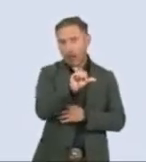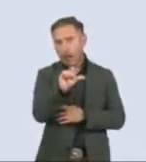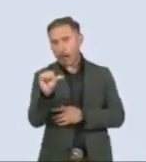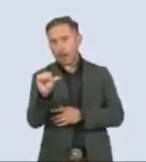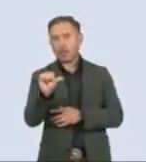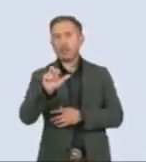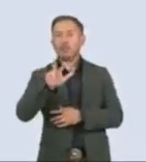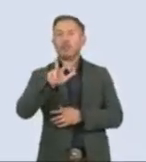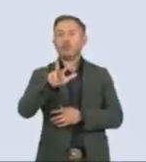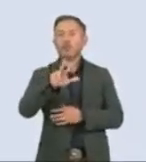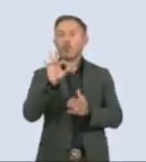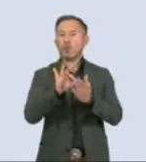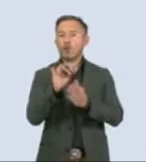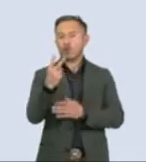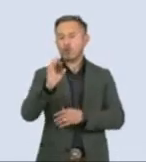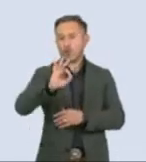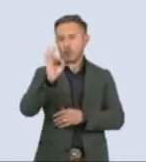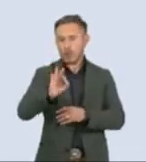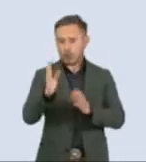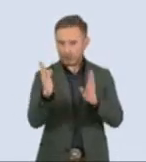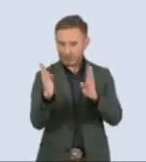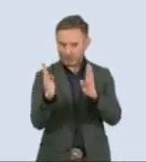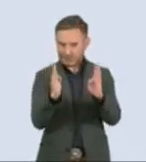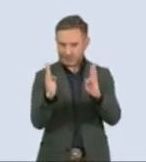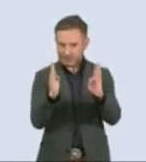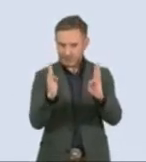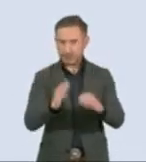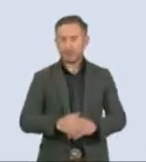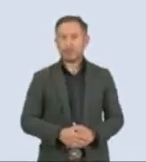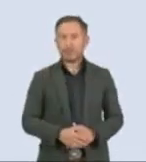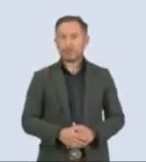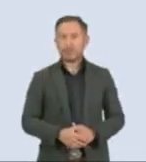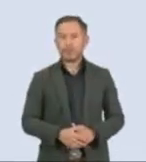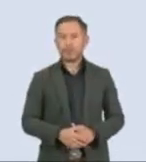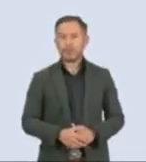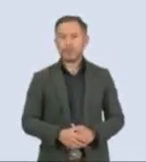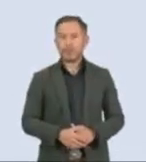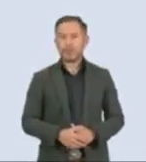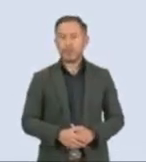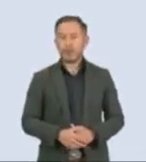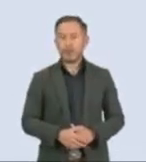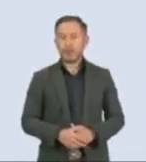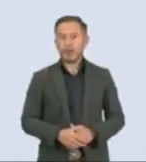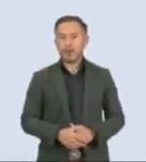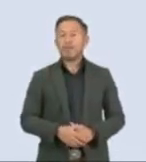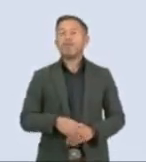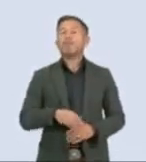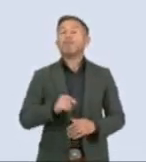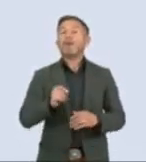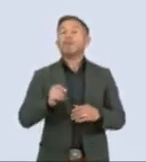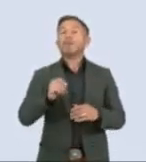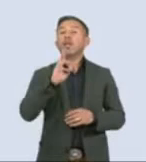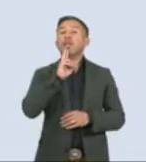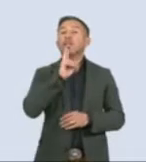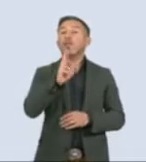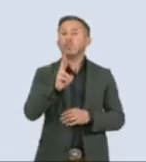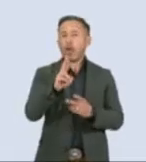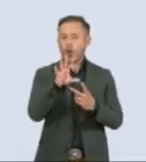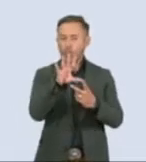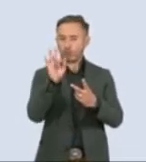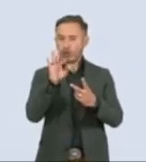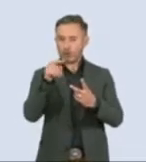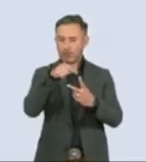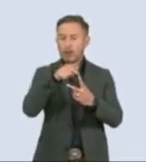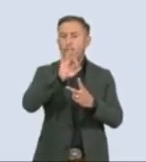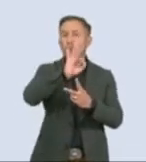18.2 por ciento el porcentaje de cada una de las opciones de respuesta de la revocación de